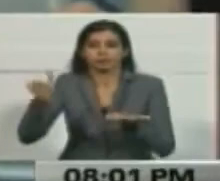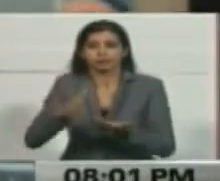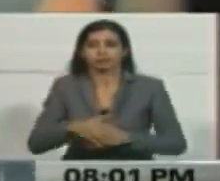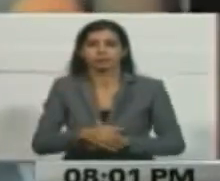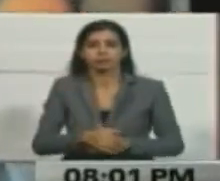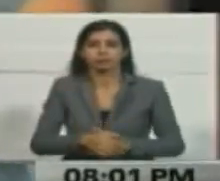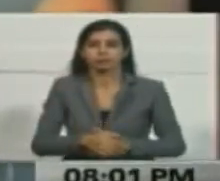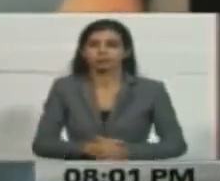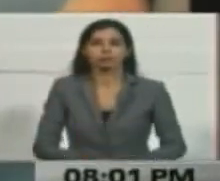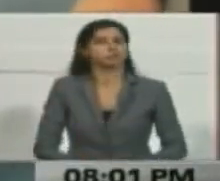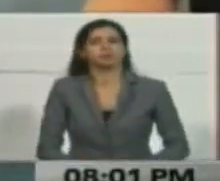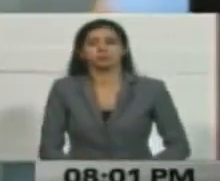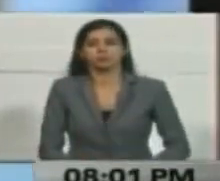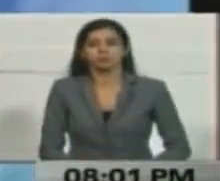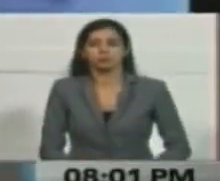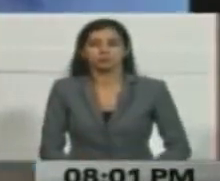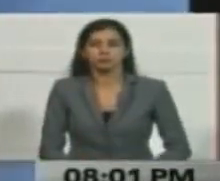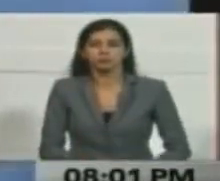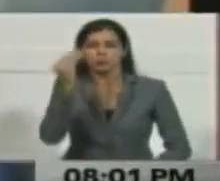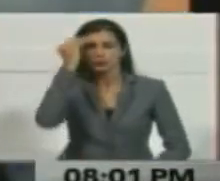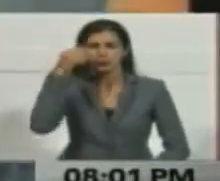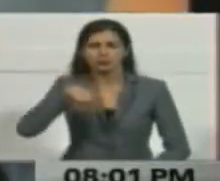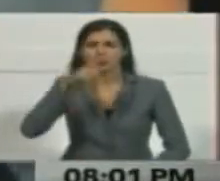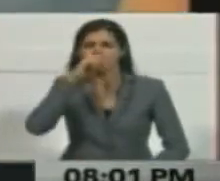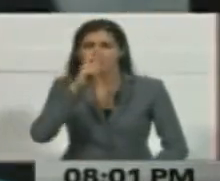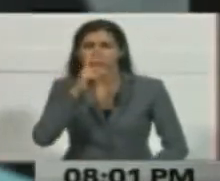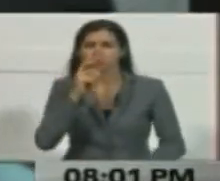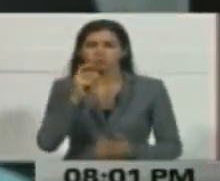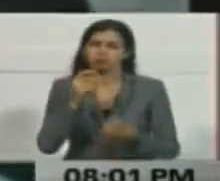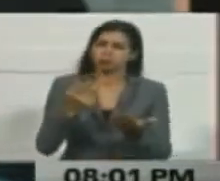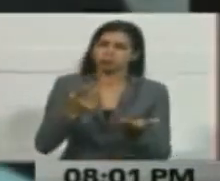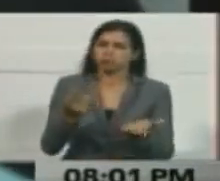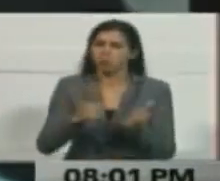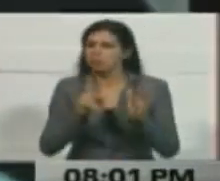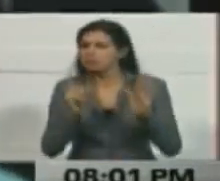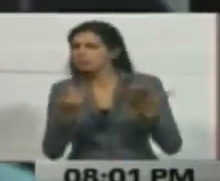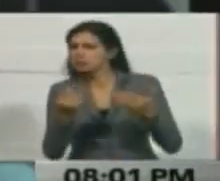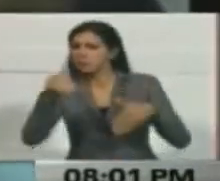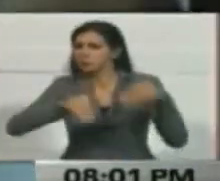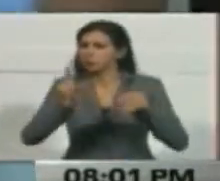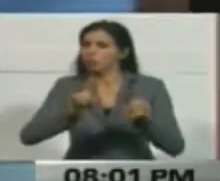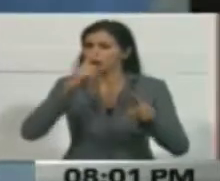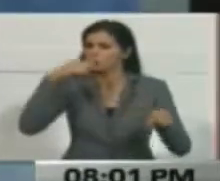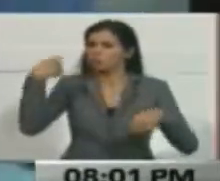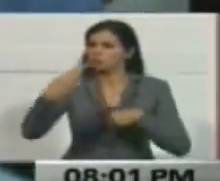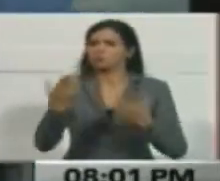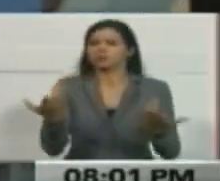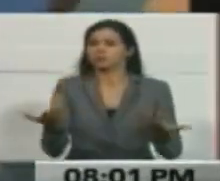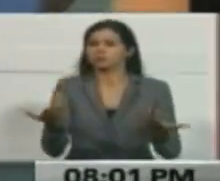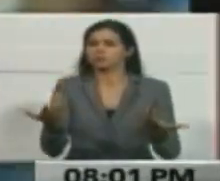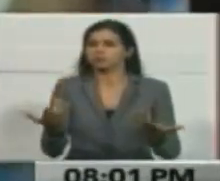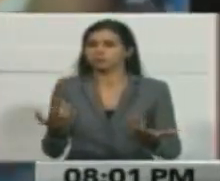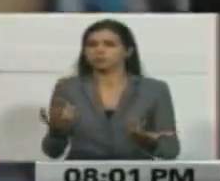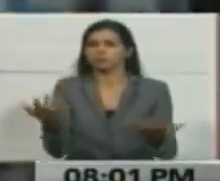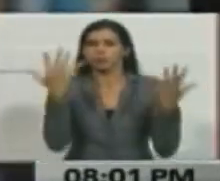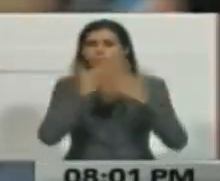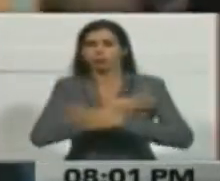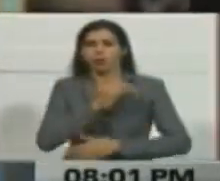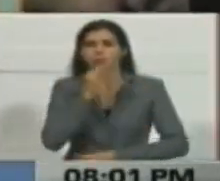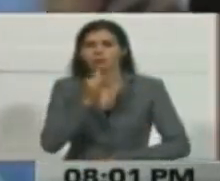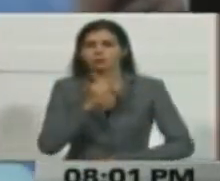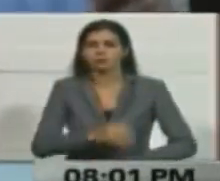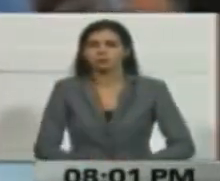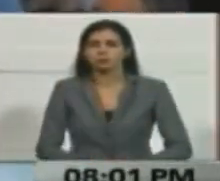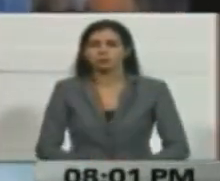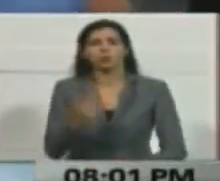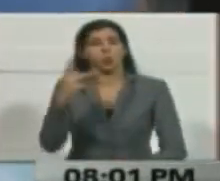Continuaré con la lucha, sea este año o el año que viene, Freddy, o se va entre 50, porque había mucha confusión e información la semana pasada. La posición de Bogotá Popular